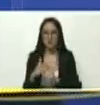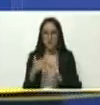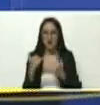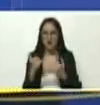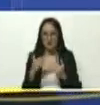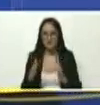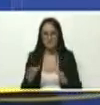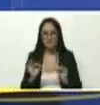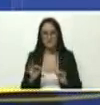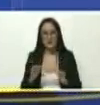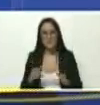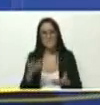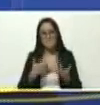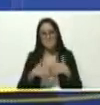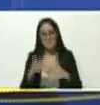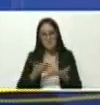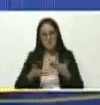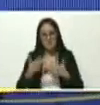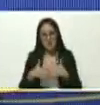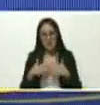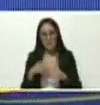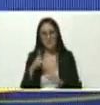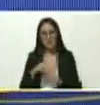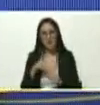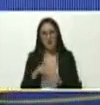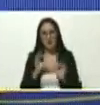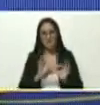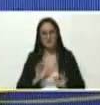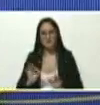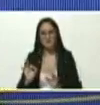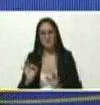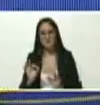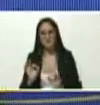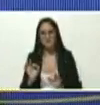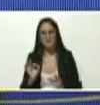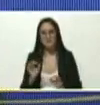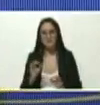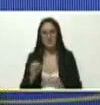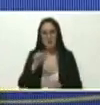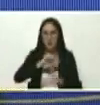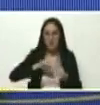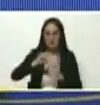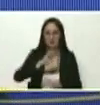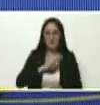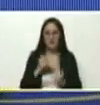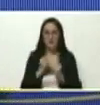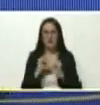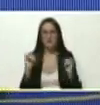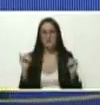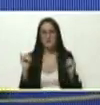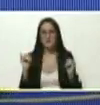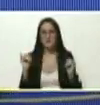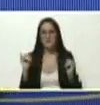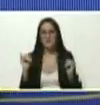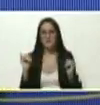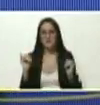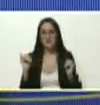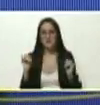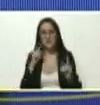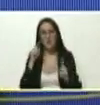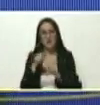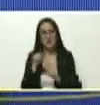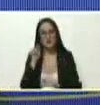riendas del mercado petrolero con determinación, con autonomía, con independencia y con un